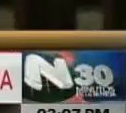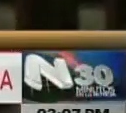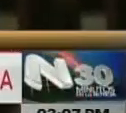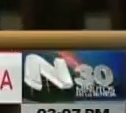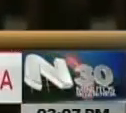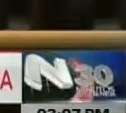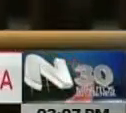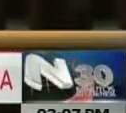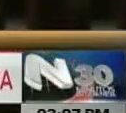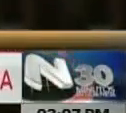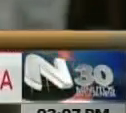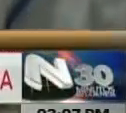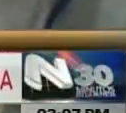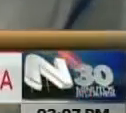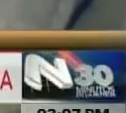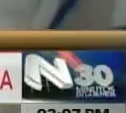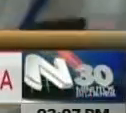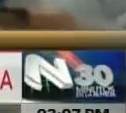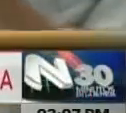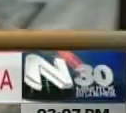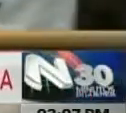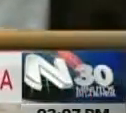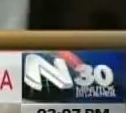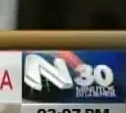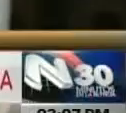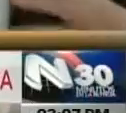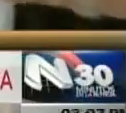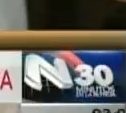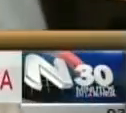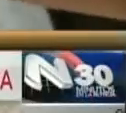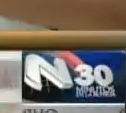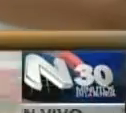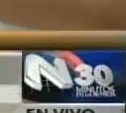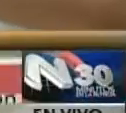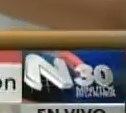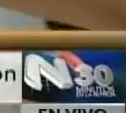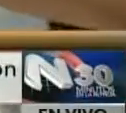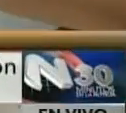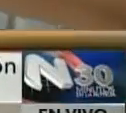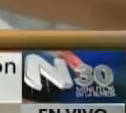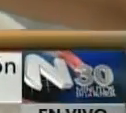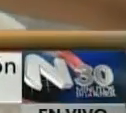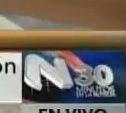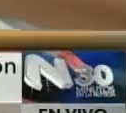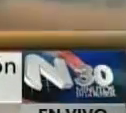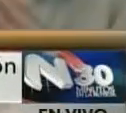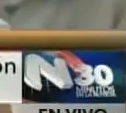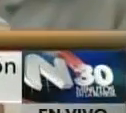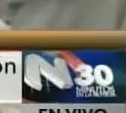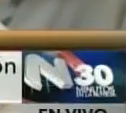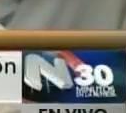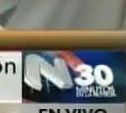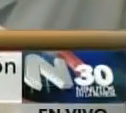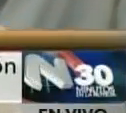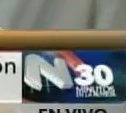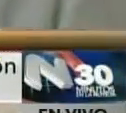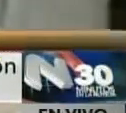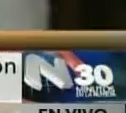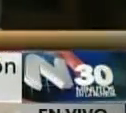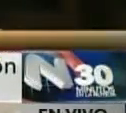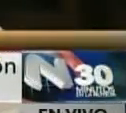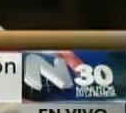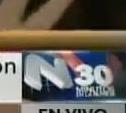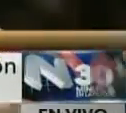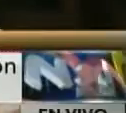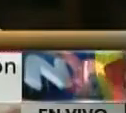Buenos días, soy Andrea Rodríguez, de la agencia de prensa AP. Señor, quisiera saber si a